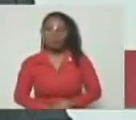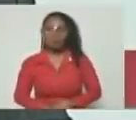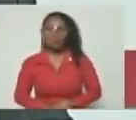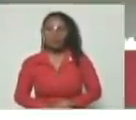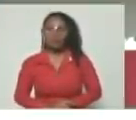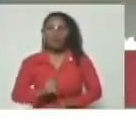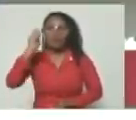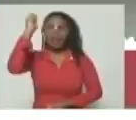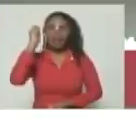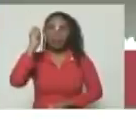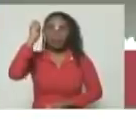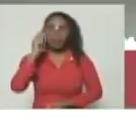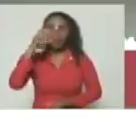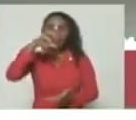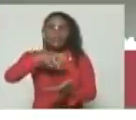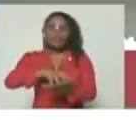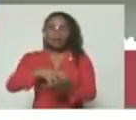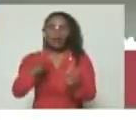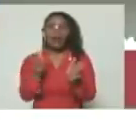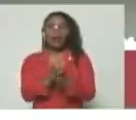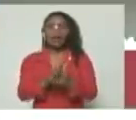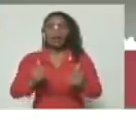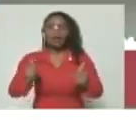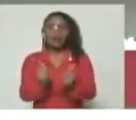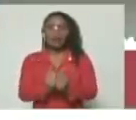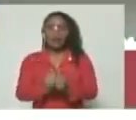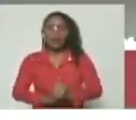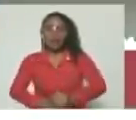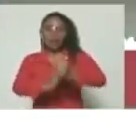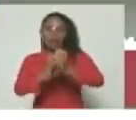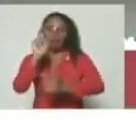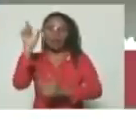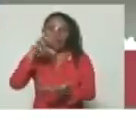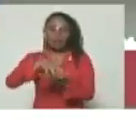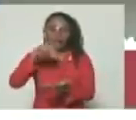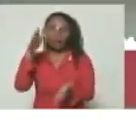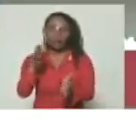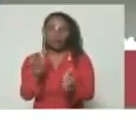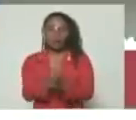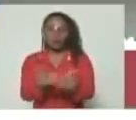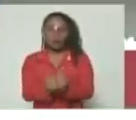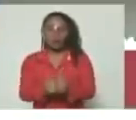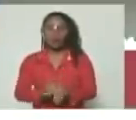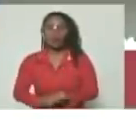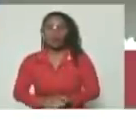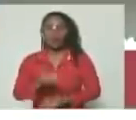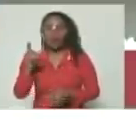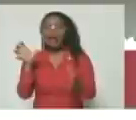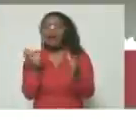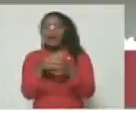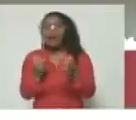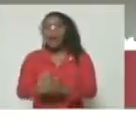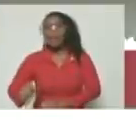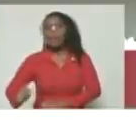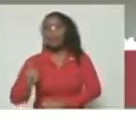el diputado del estado Anzoátegui, líder allá en el estado Anzoátegui, del partido Primero